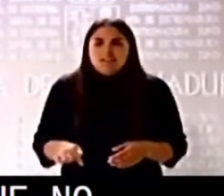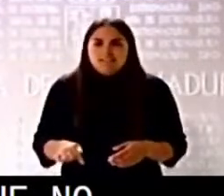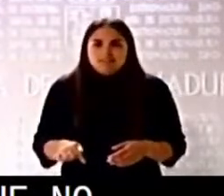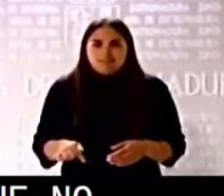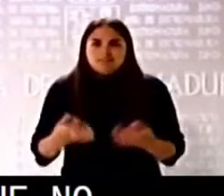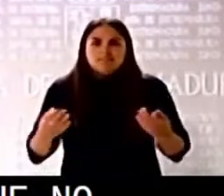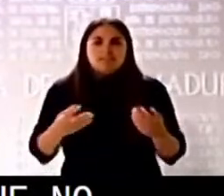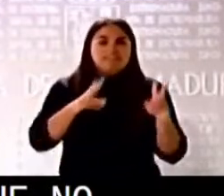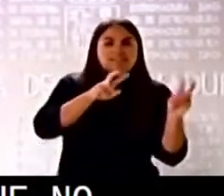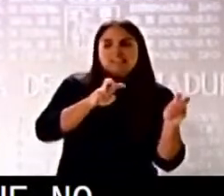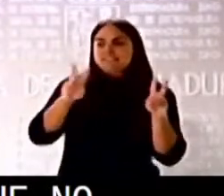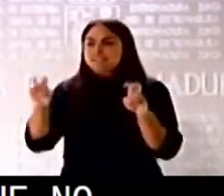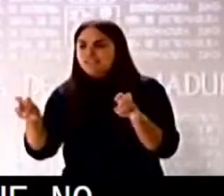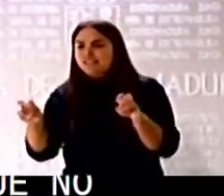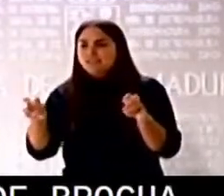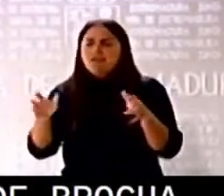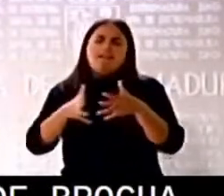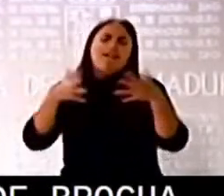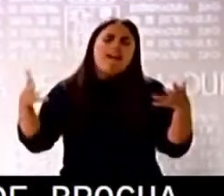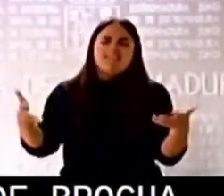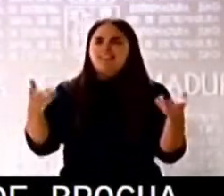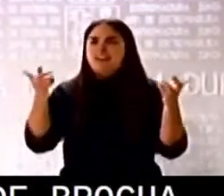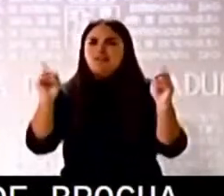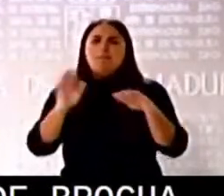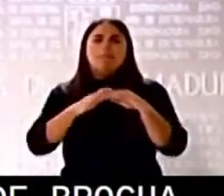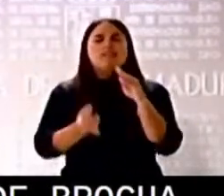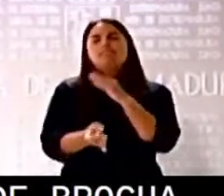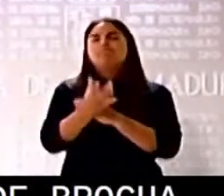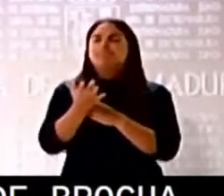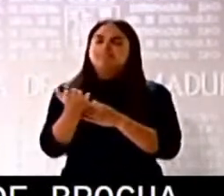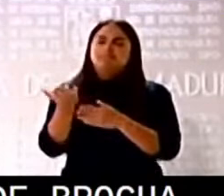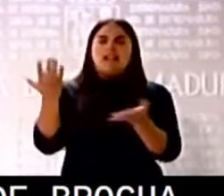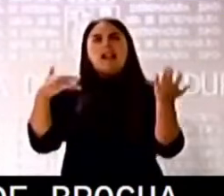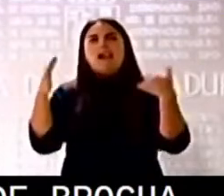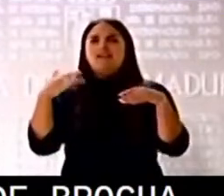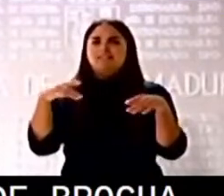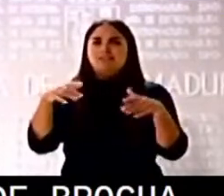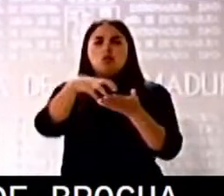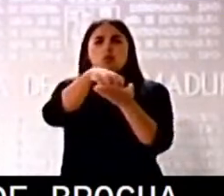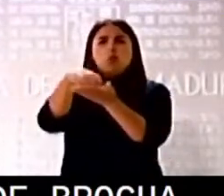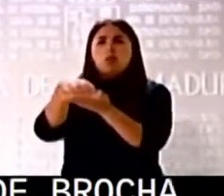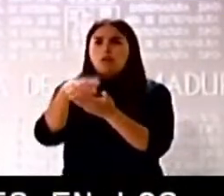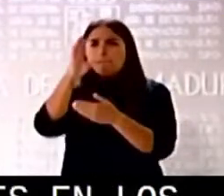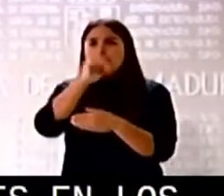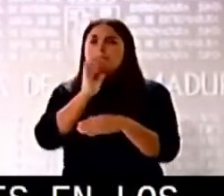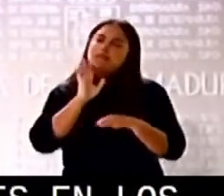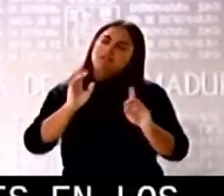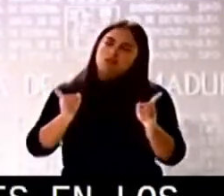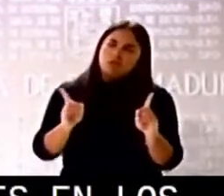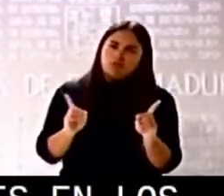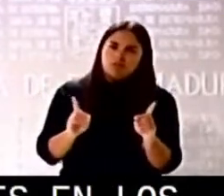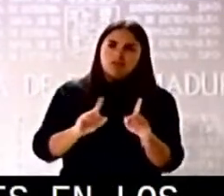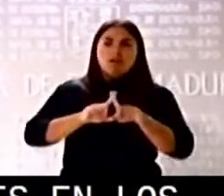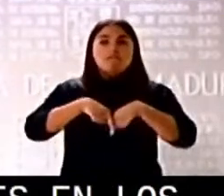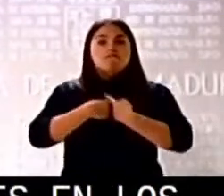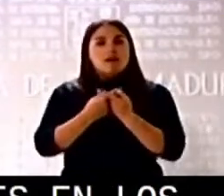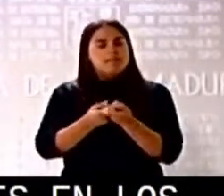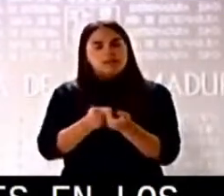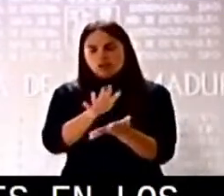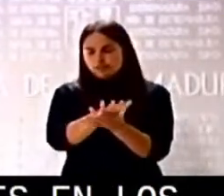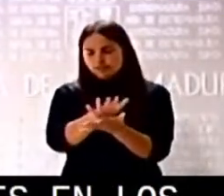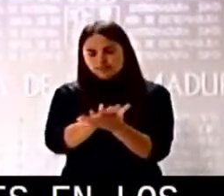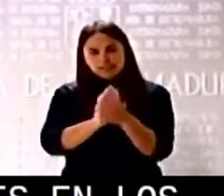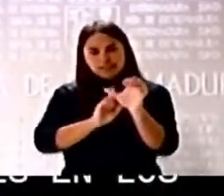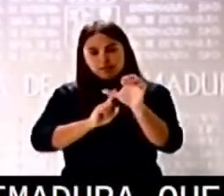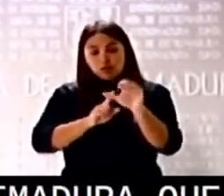decirles dos titulares de brocha gorda para generar ninguna incertidumbre en los papás y en las mamás, en las familias en Extremadura,